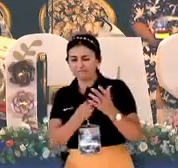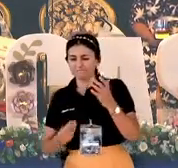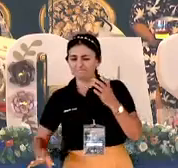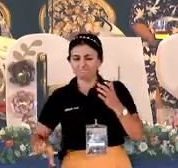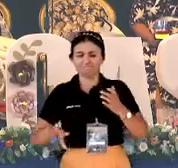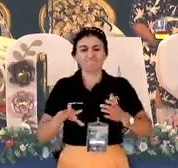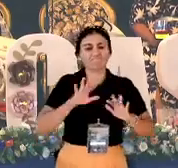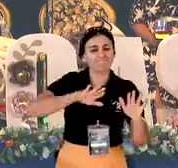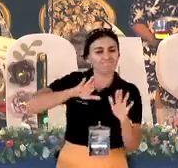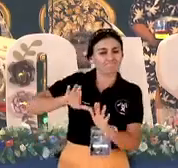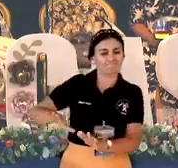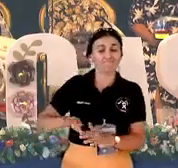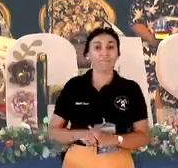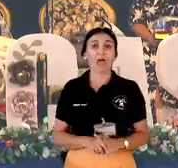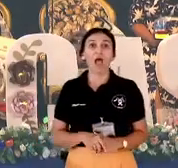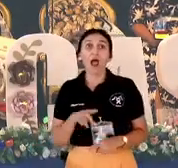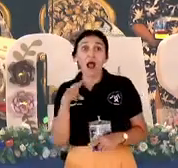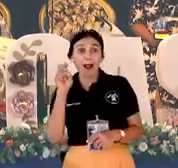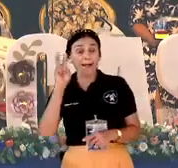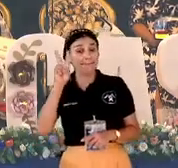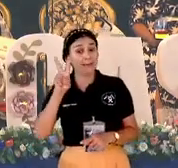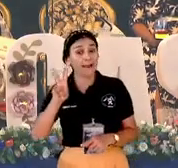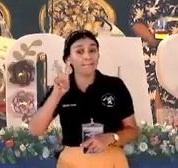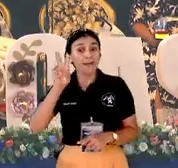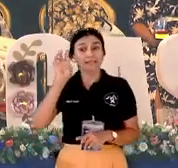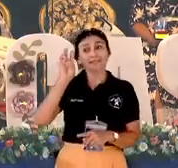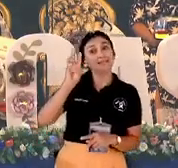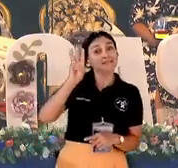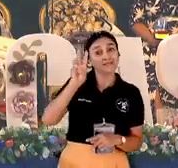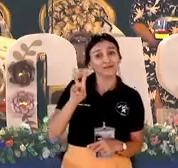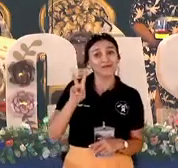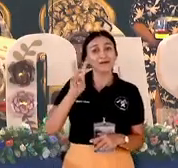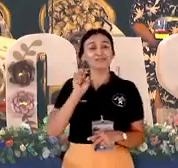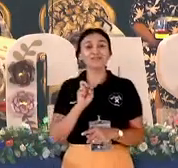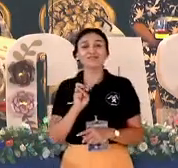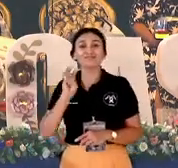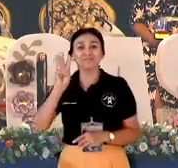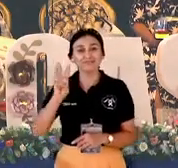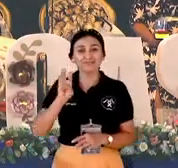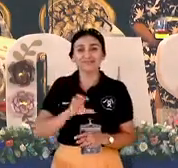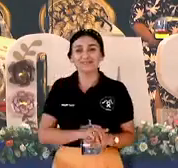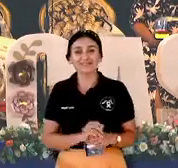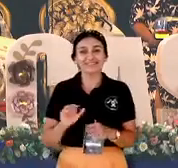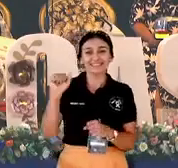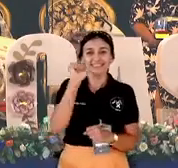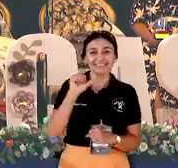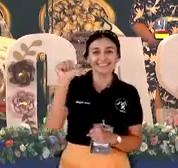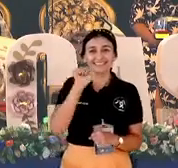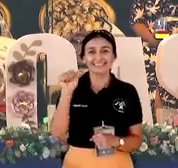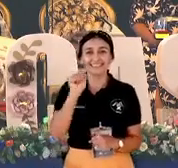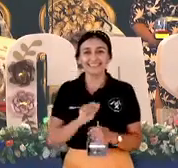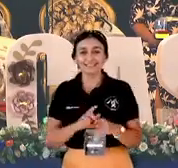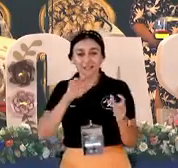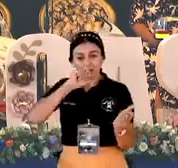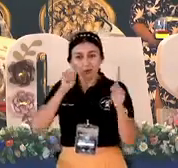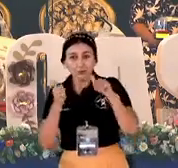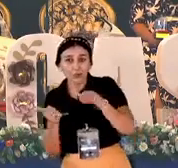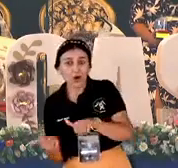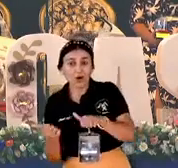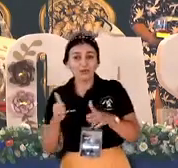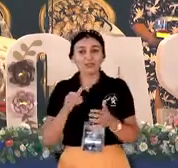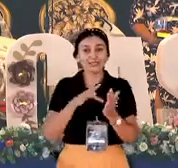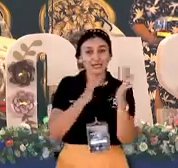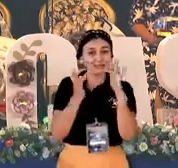sumergieron. Aquel 28 de agosto, la fecha que yo más quiero, fui bautizado en el nombre nombre de Jesús, Dios verdadero. Oh,